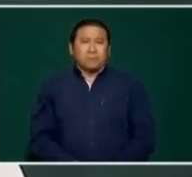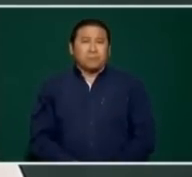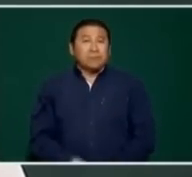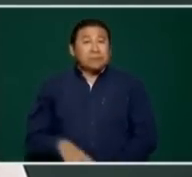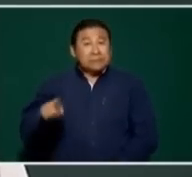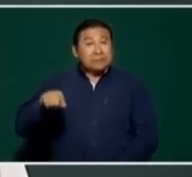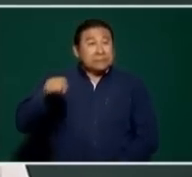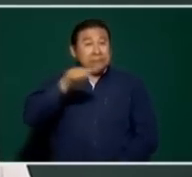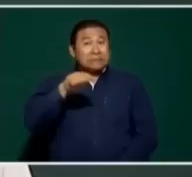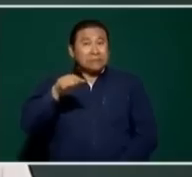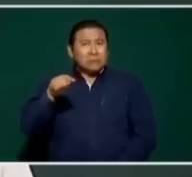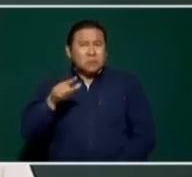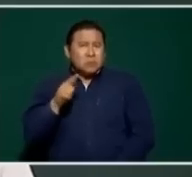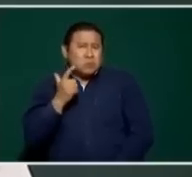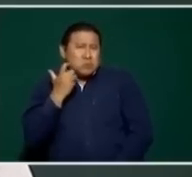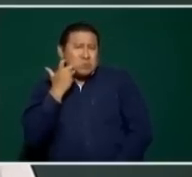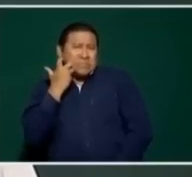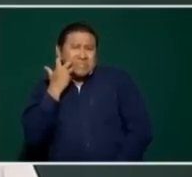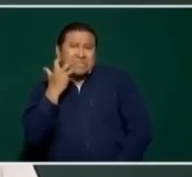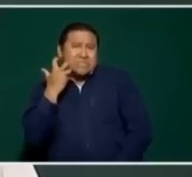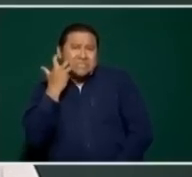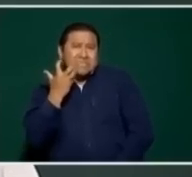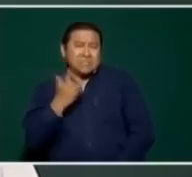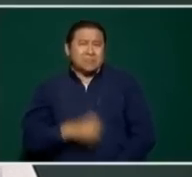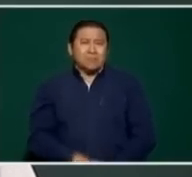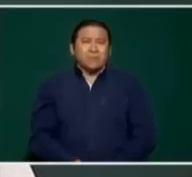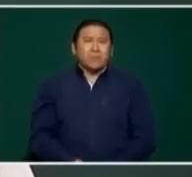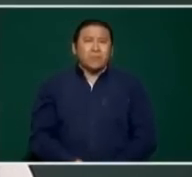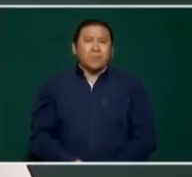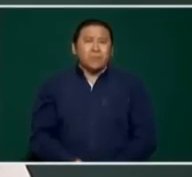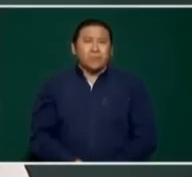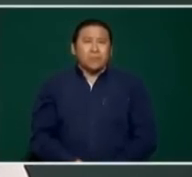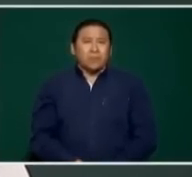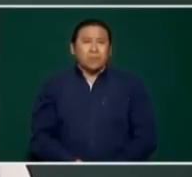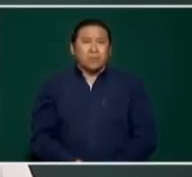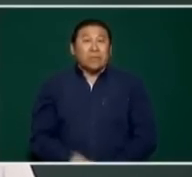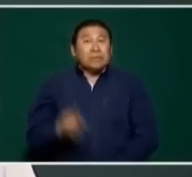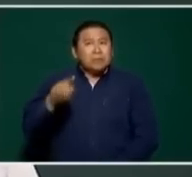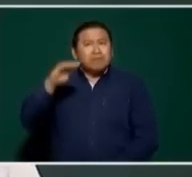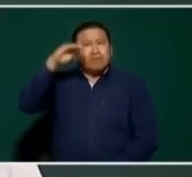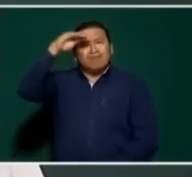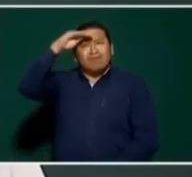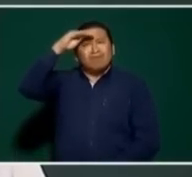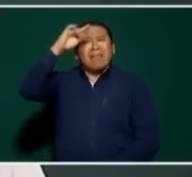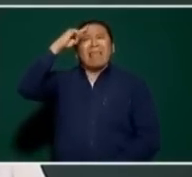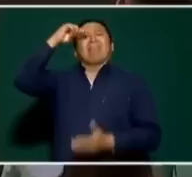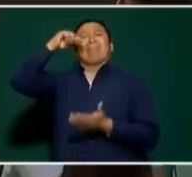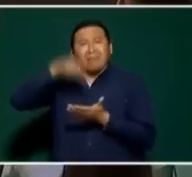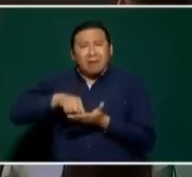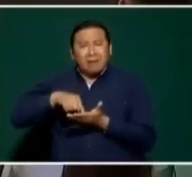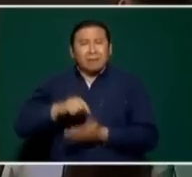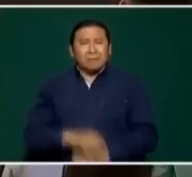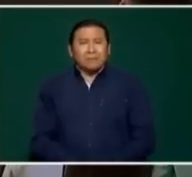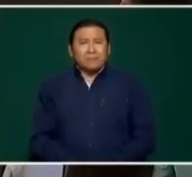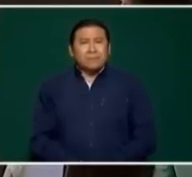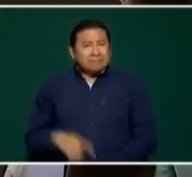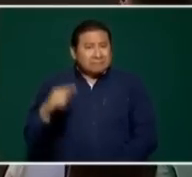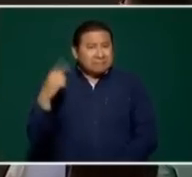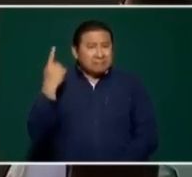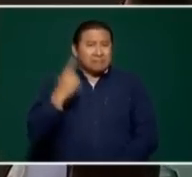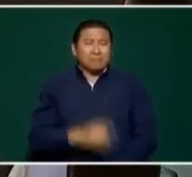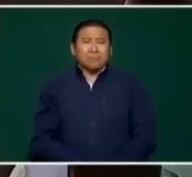y se van a quedar con las ganas los que piensan que